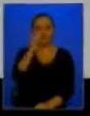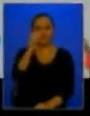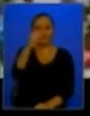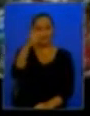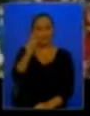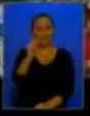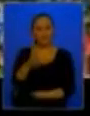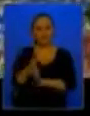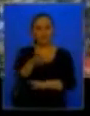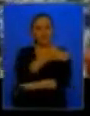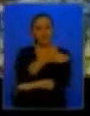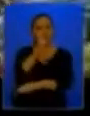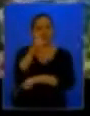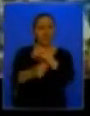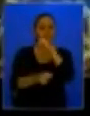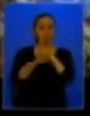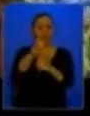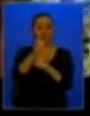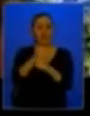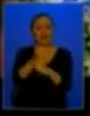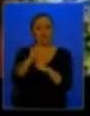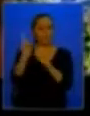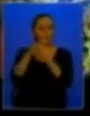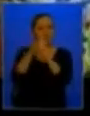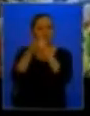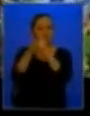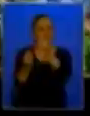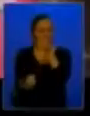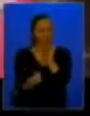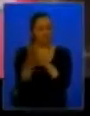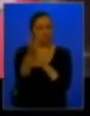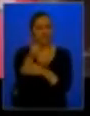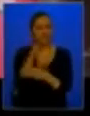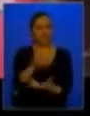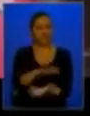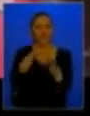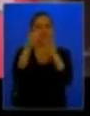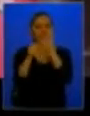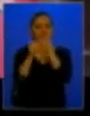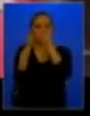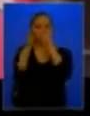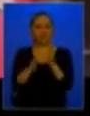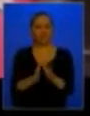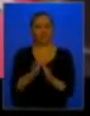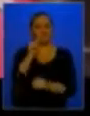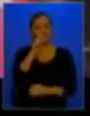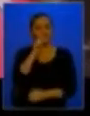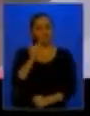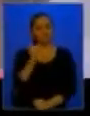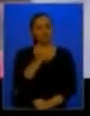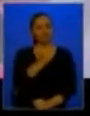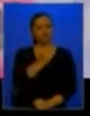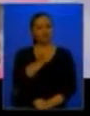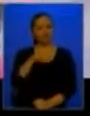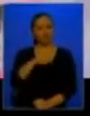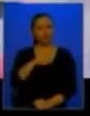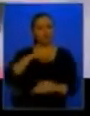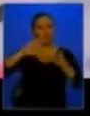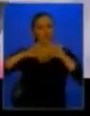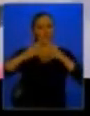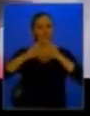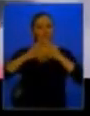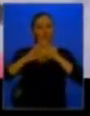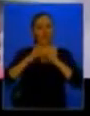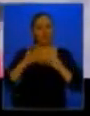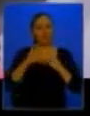atrás el nacimiento de la Revolución Ciudadana. Desde aquí, cargado con un profundo simbolismo, su comunidad